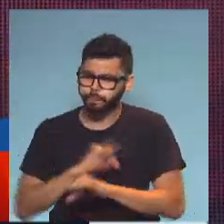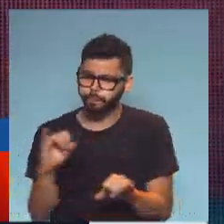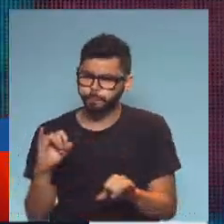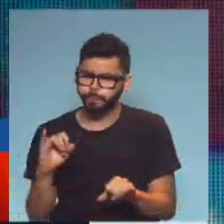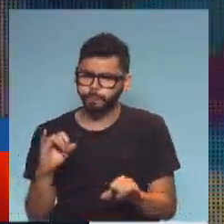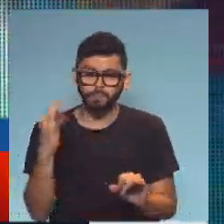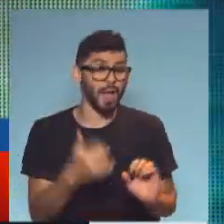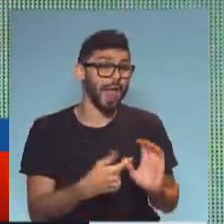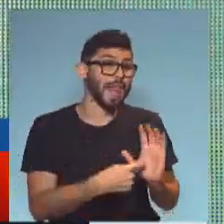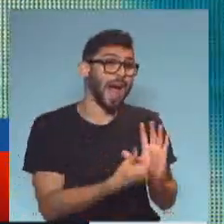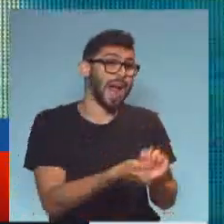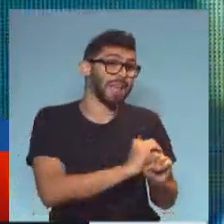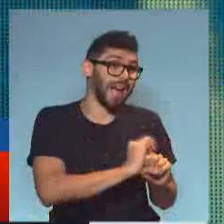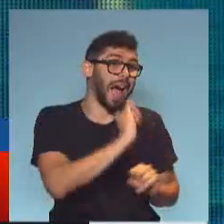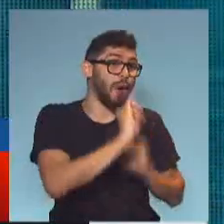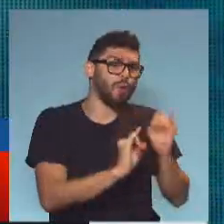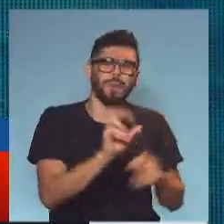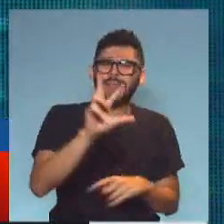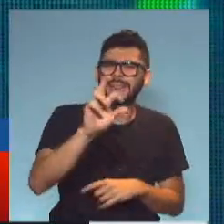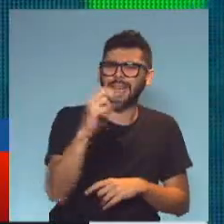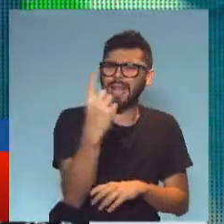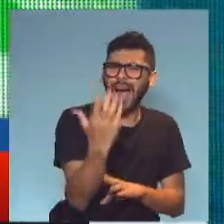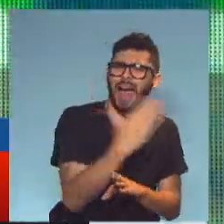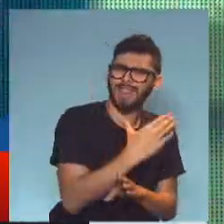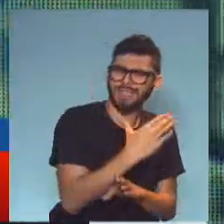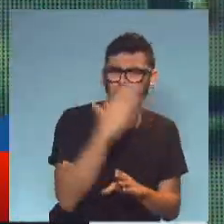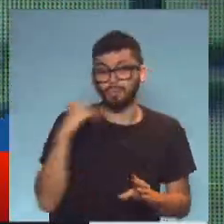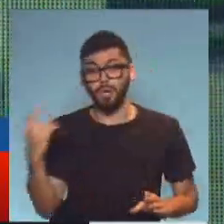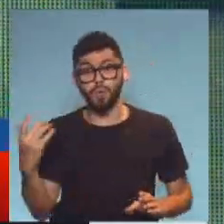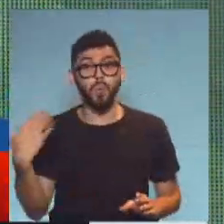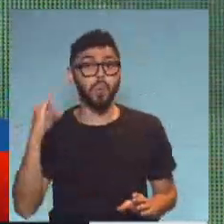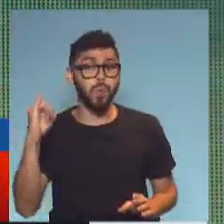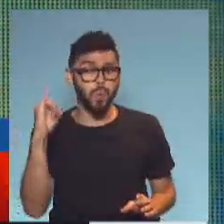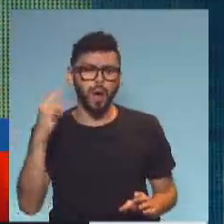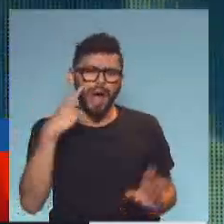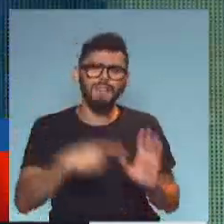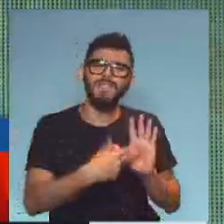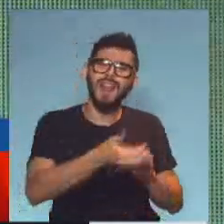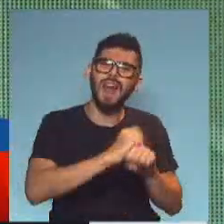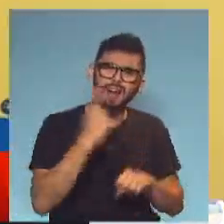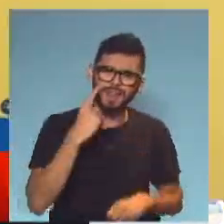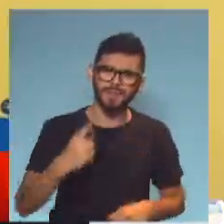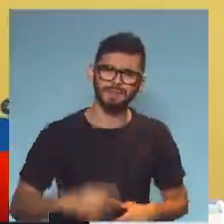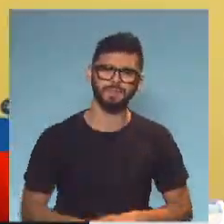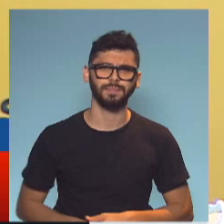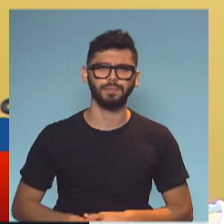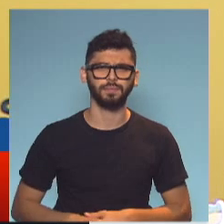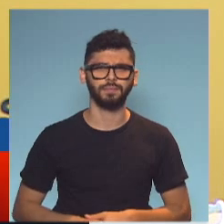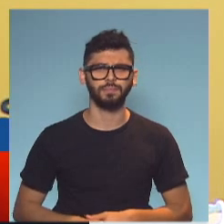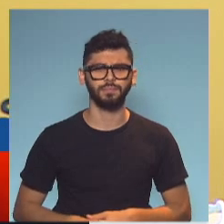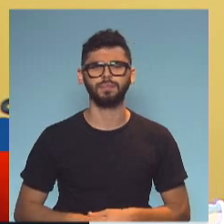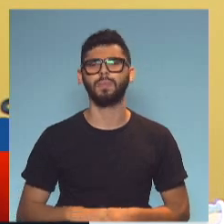hablado más temprano, ¿no? Media hora antes. Claro. Vamos a compartir un dale. fragmento también de lo que decía Larreta esta mañana. Y quiero